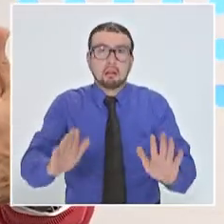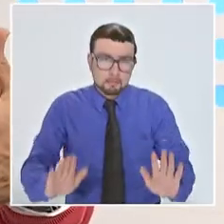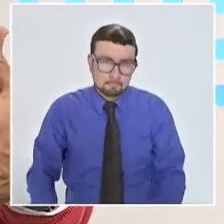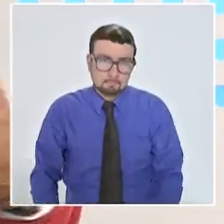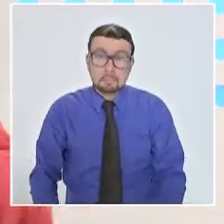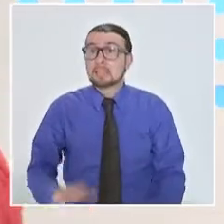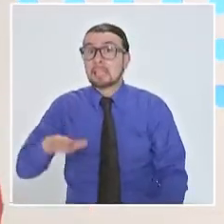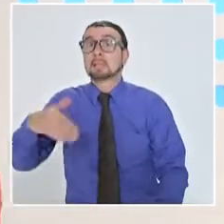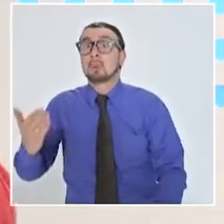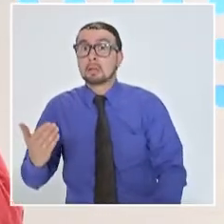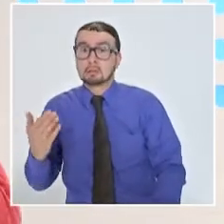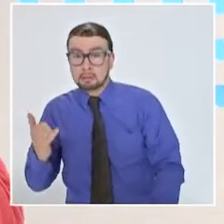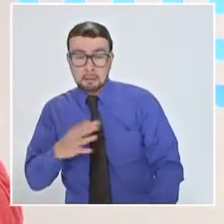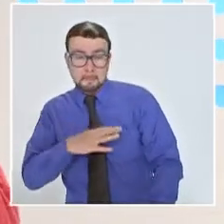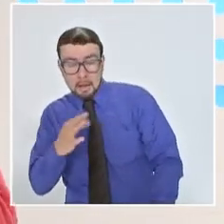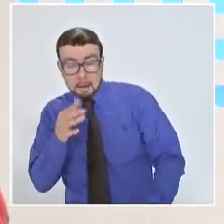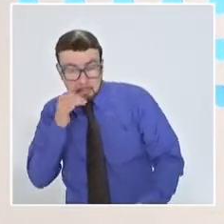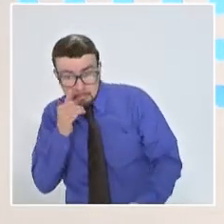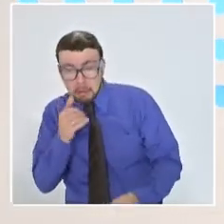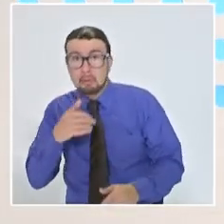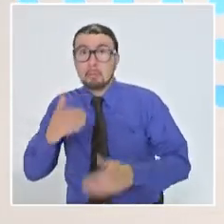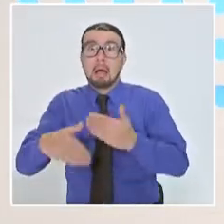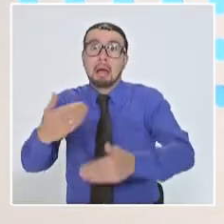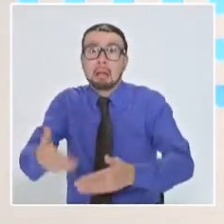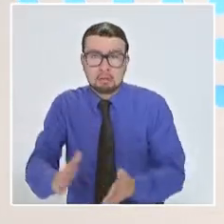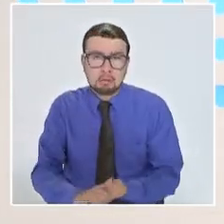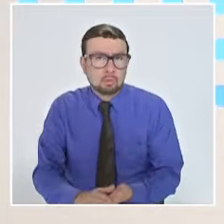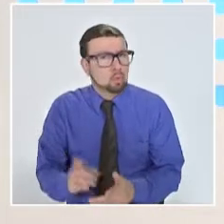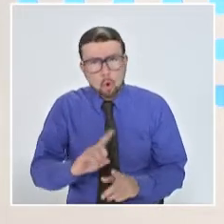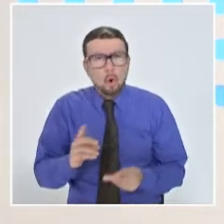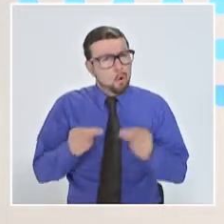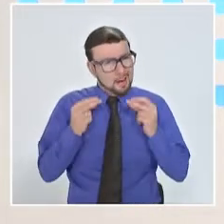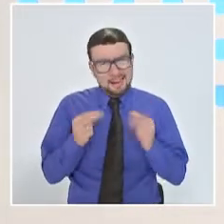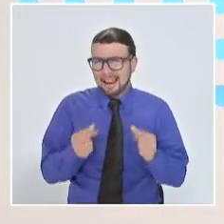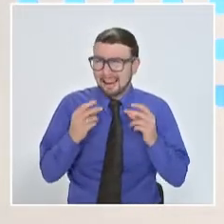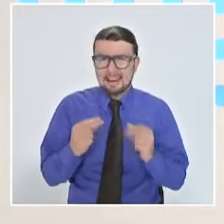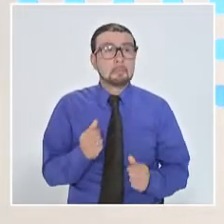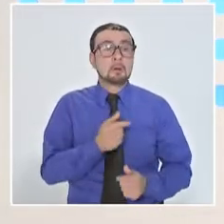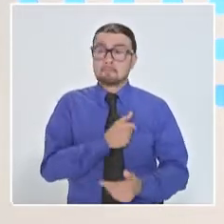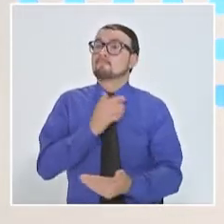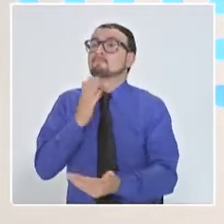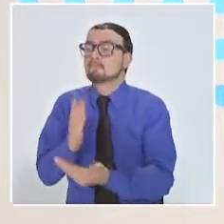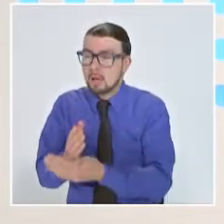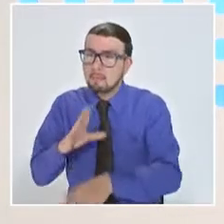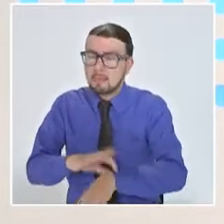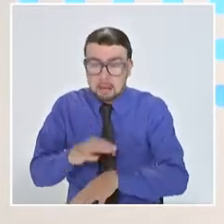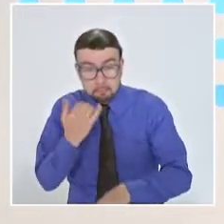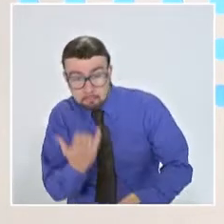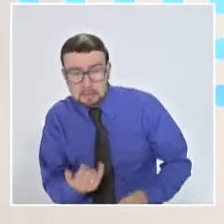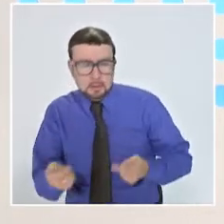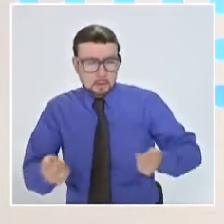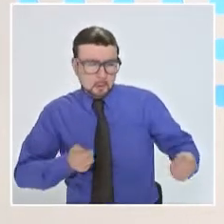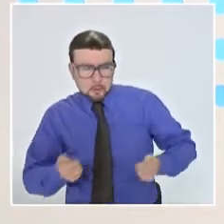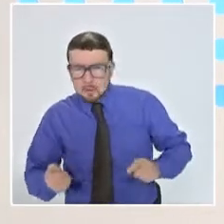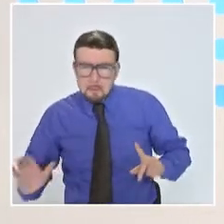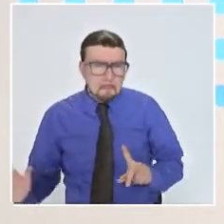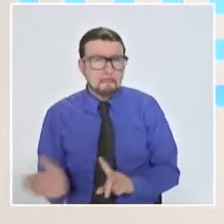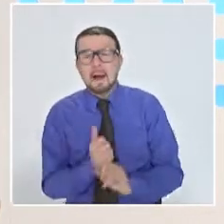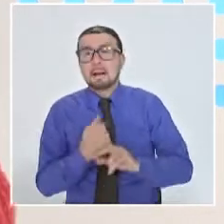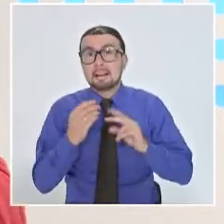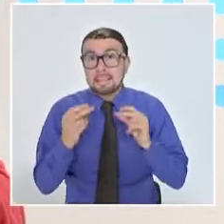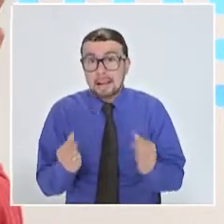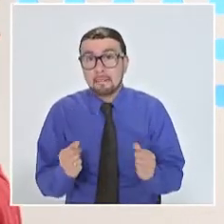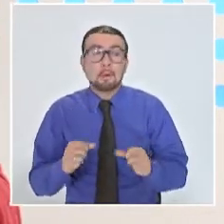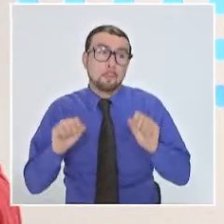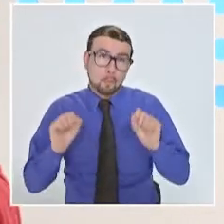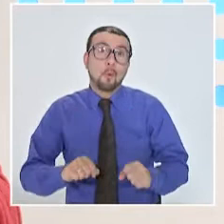tiempo. Y entre más rápido puedan tener los especialistas herramientas para hacer un diagnóstico, el